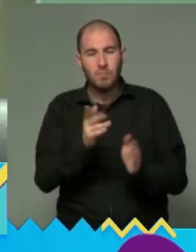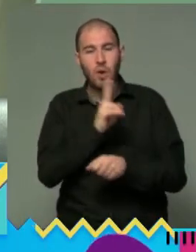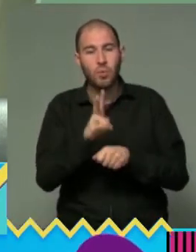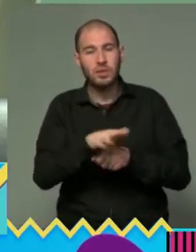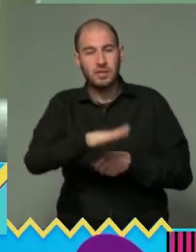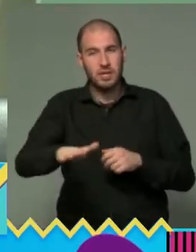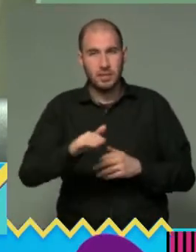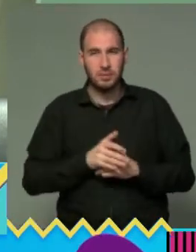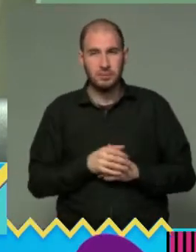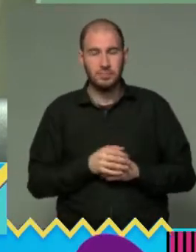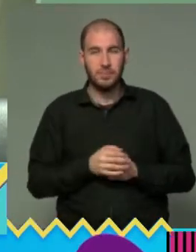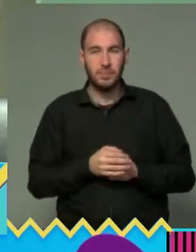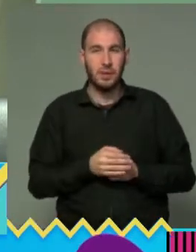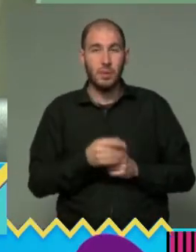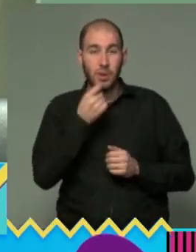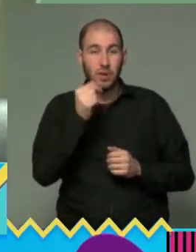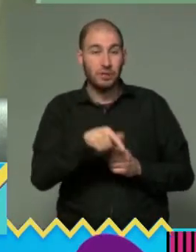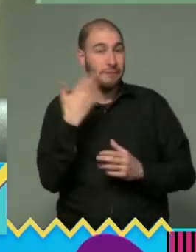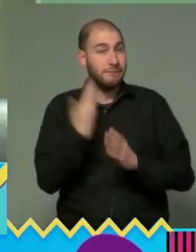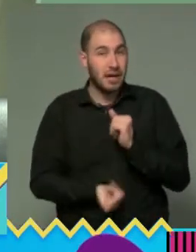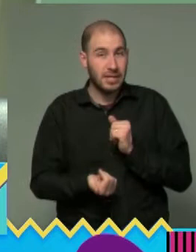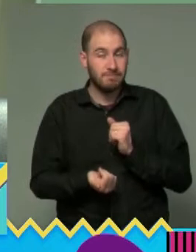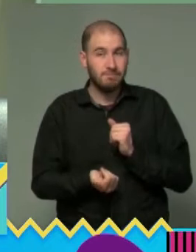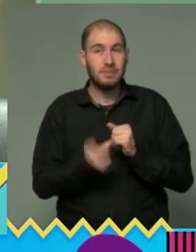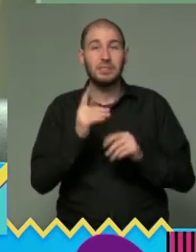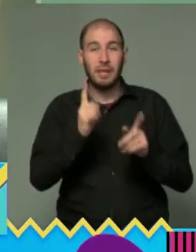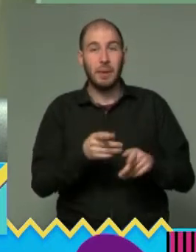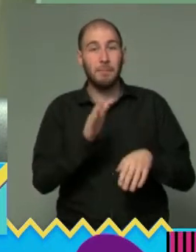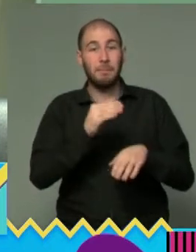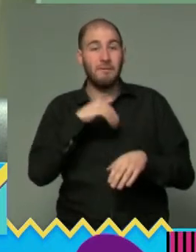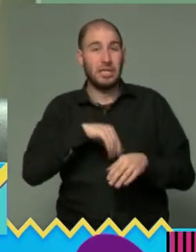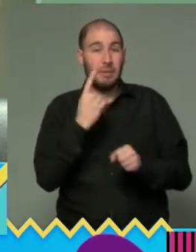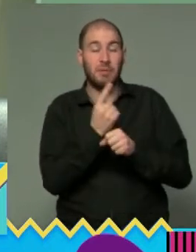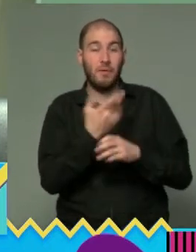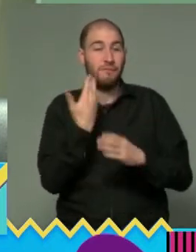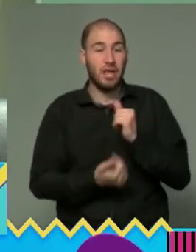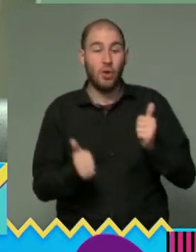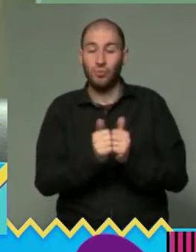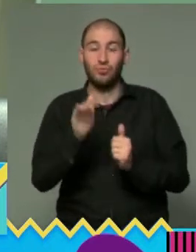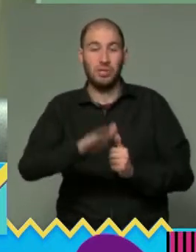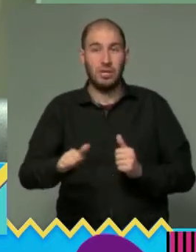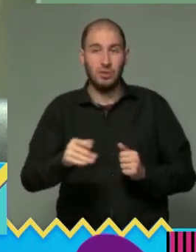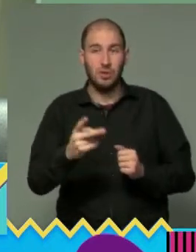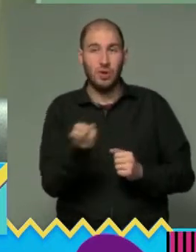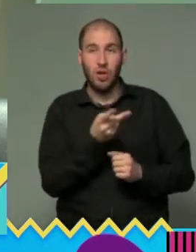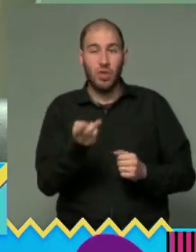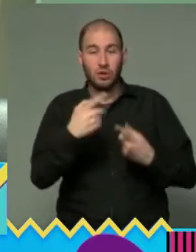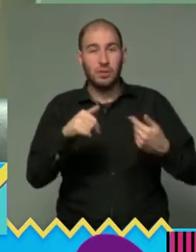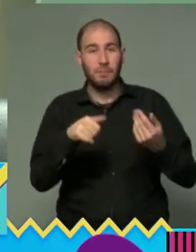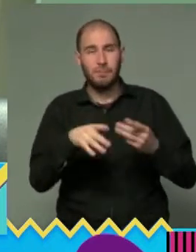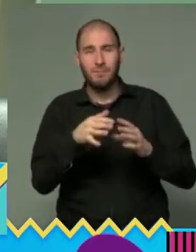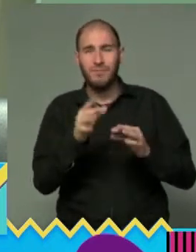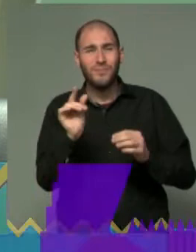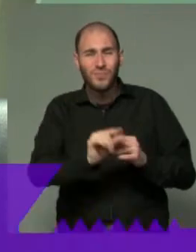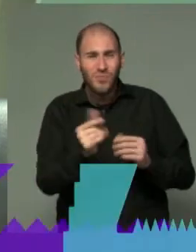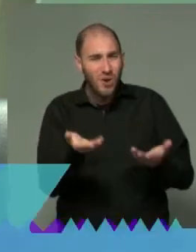del menor, y que si no anda, si no funciona, sos también la primer víctima de que no funcione junto con el niño. Son los dos eslabones más débiles de la cadena, esto es lo